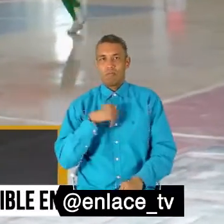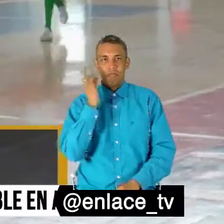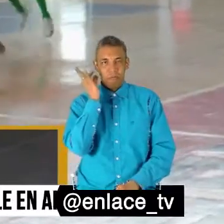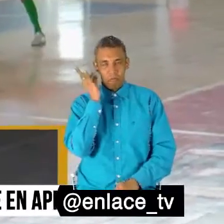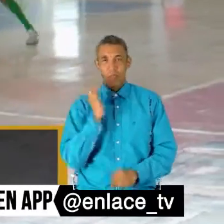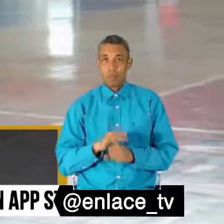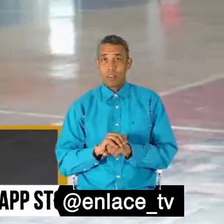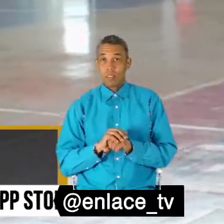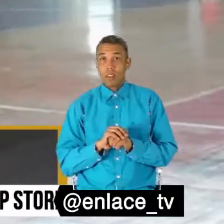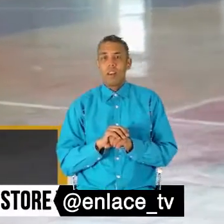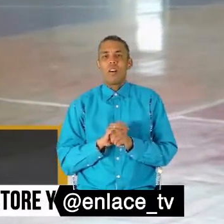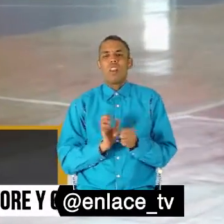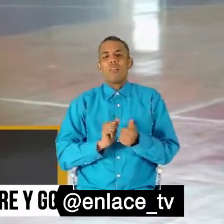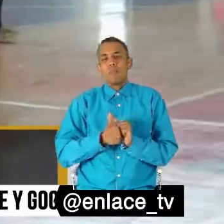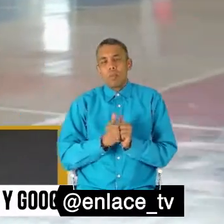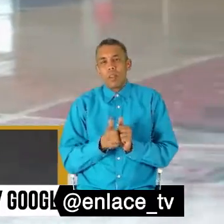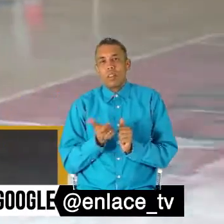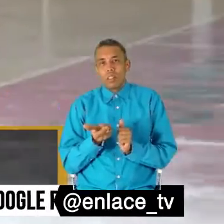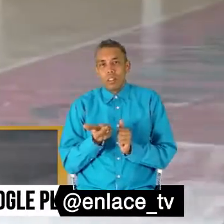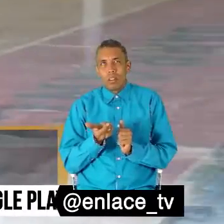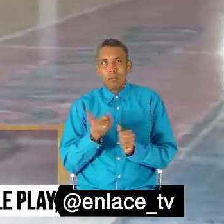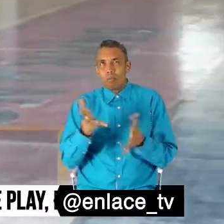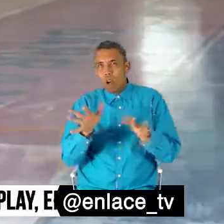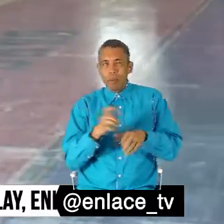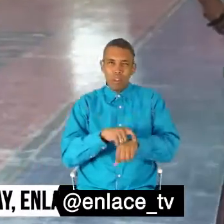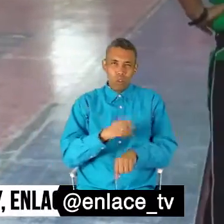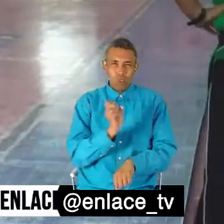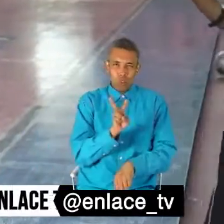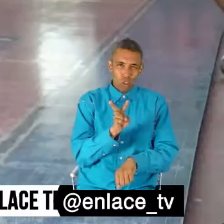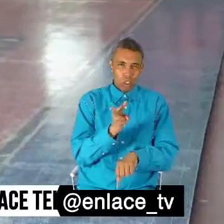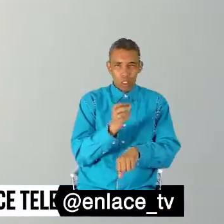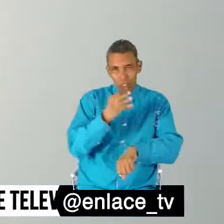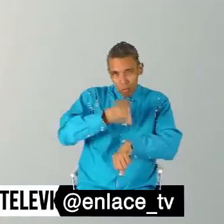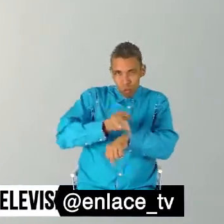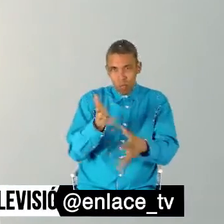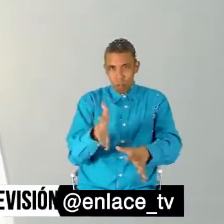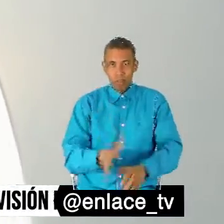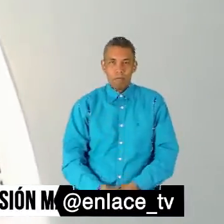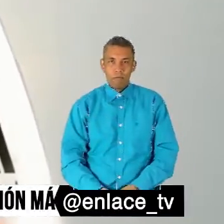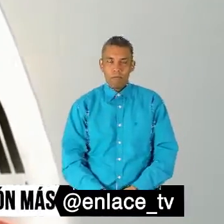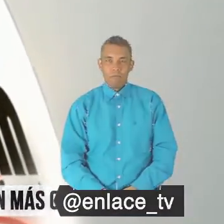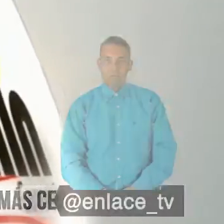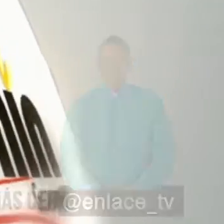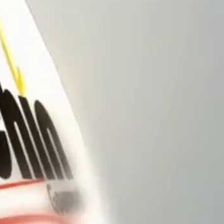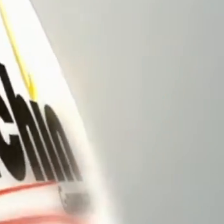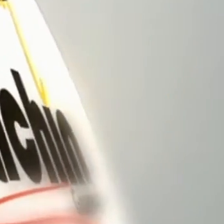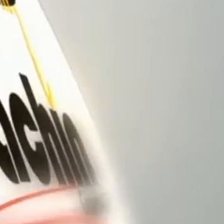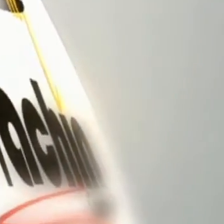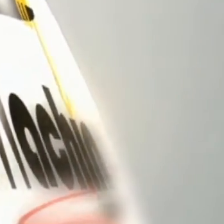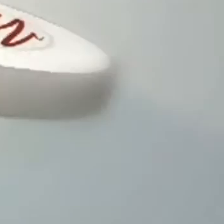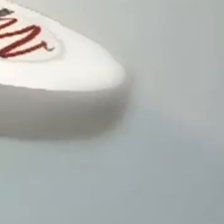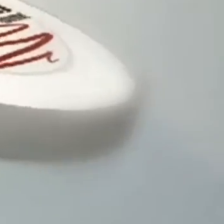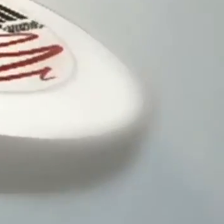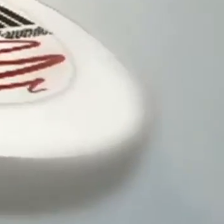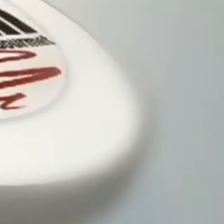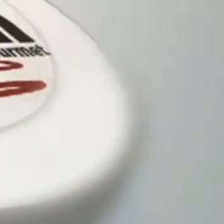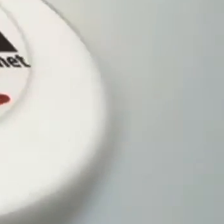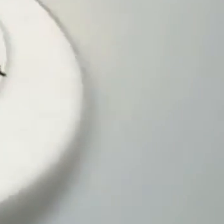Los compromisos deportivos se cumplieron hacia las 12 del mediodía. Hasta aquí los deportes, con el patrocinio